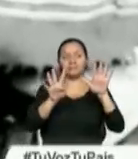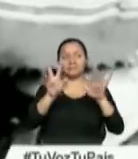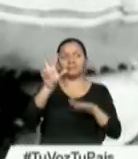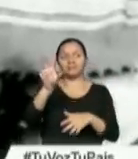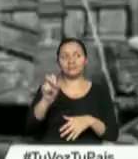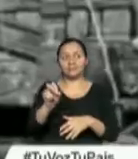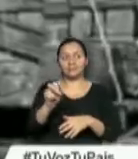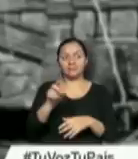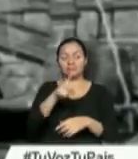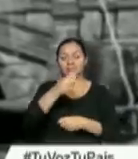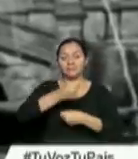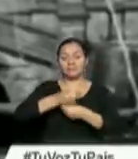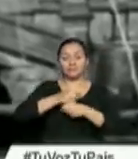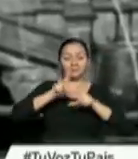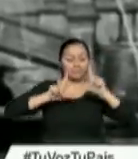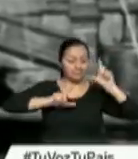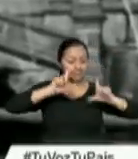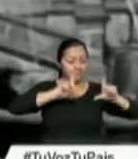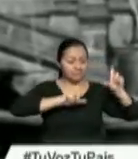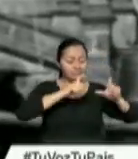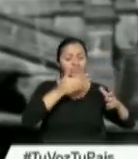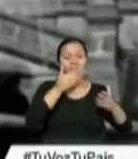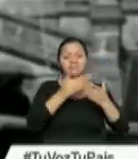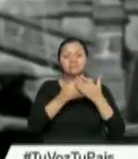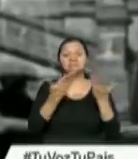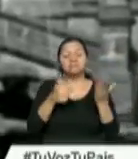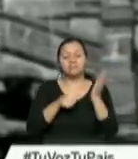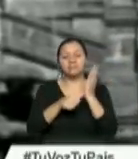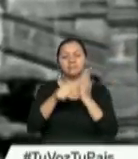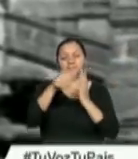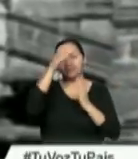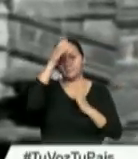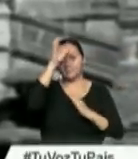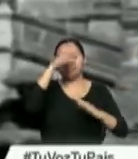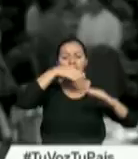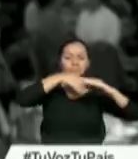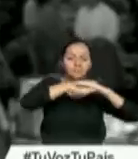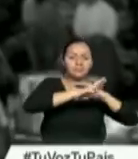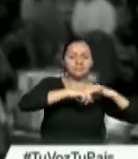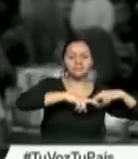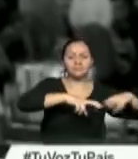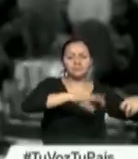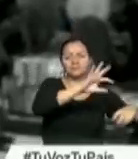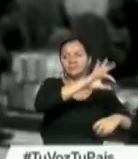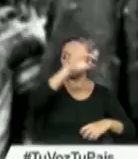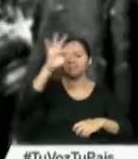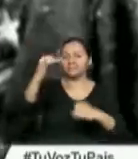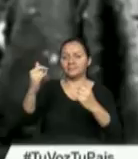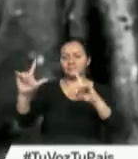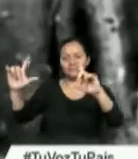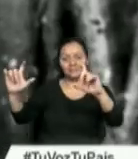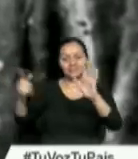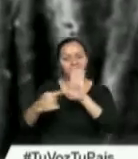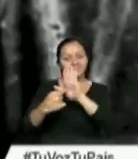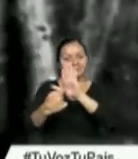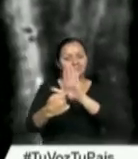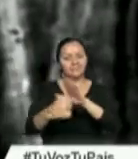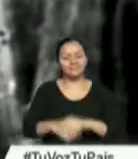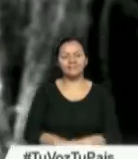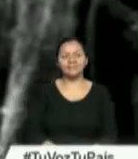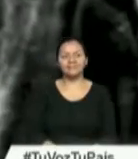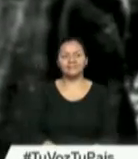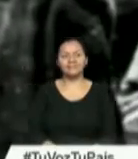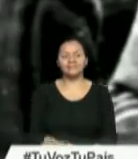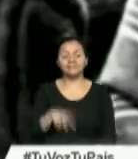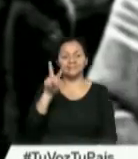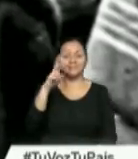Este trabajo gráfico es una investigación del Ministerio de Cultura y forma parte del archivo histórico de esa institución. En estos